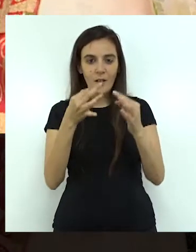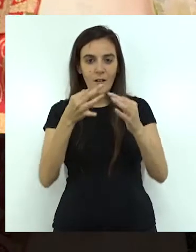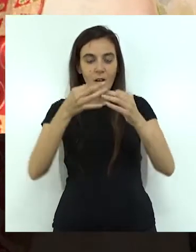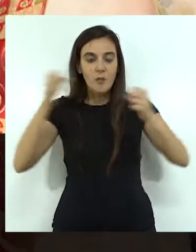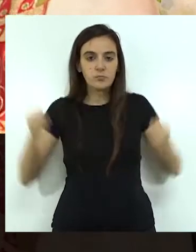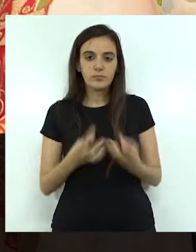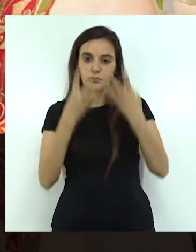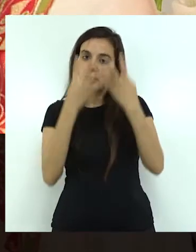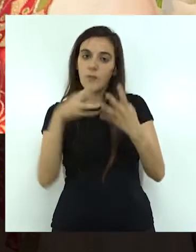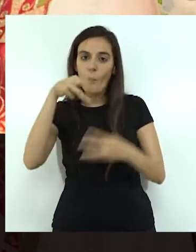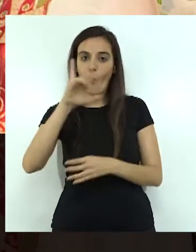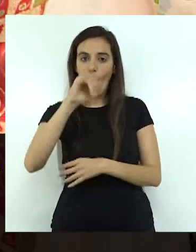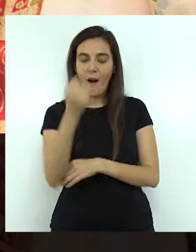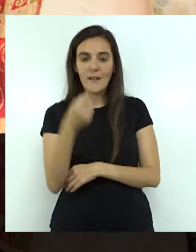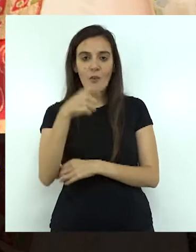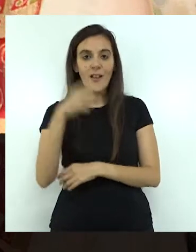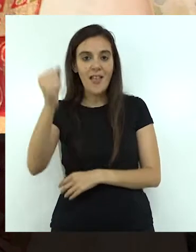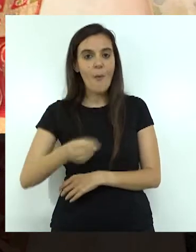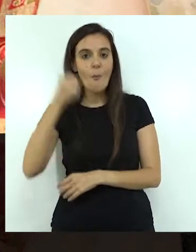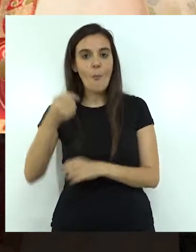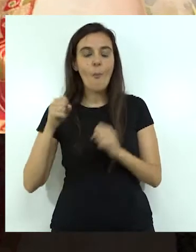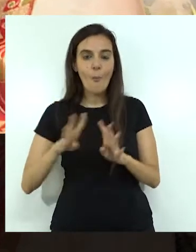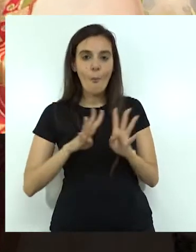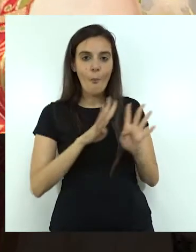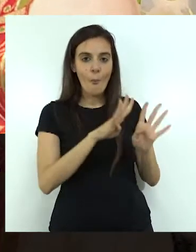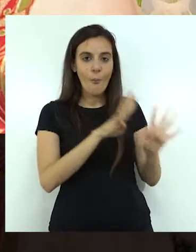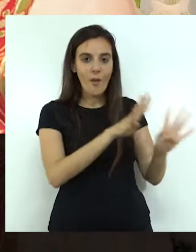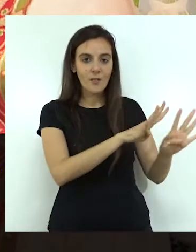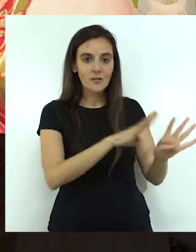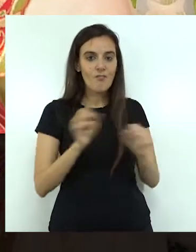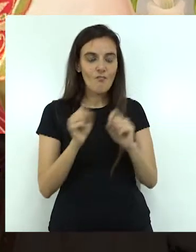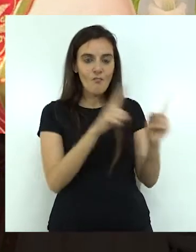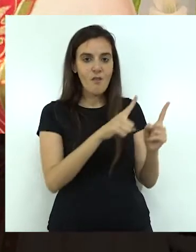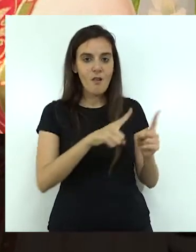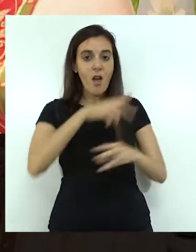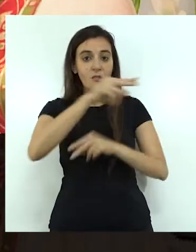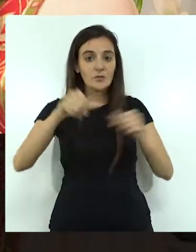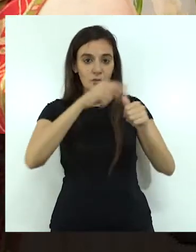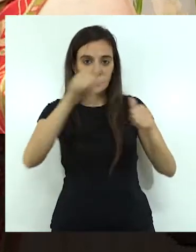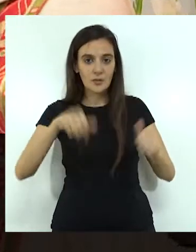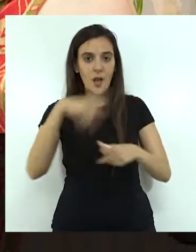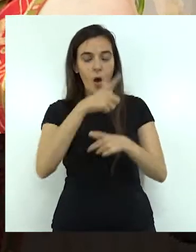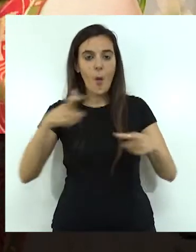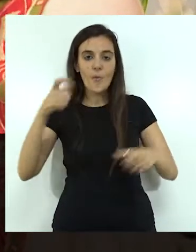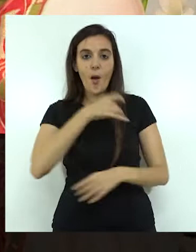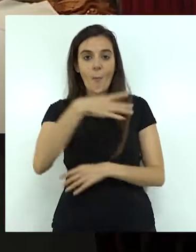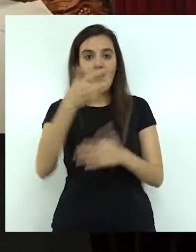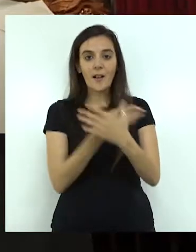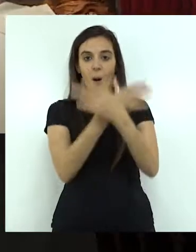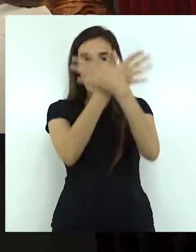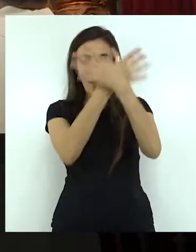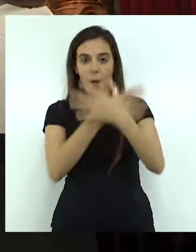este peregrinar de nuestra tierra hacia las plantas de la señora de la blanca paloma del rocío